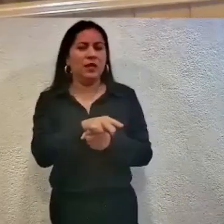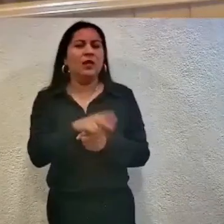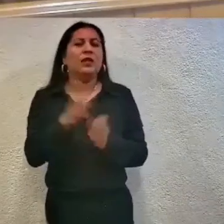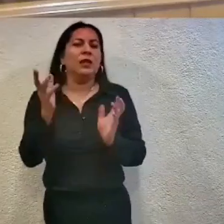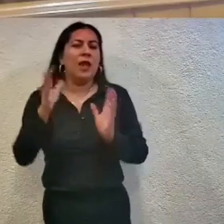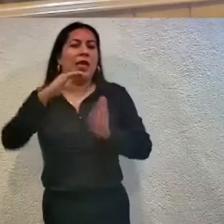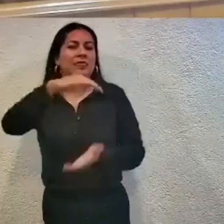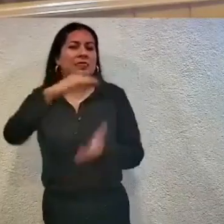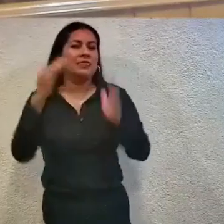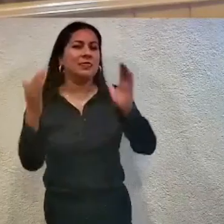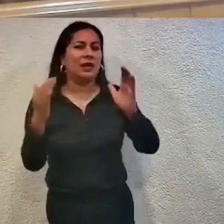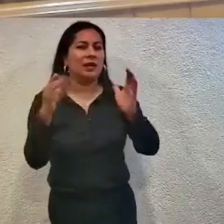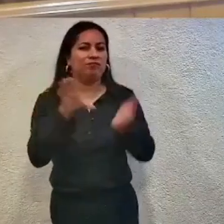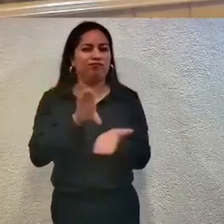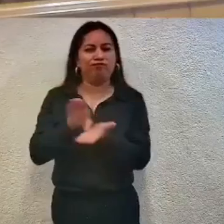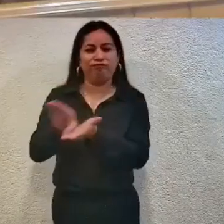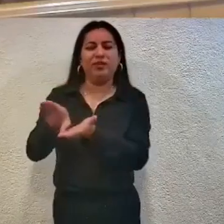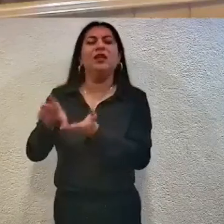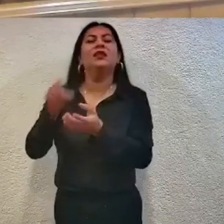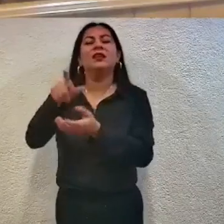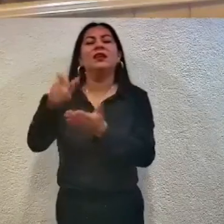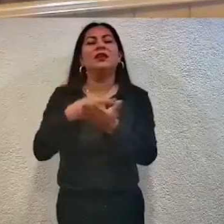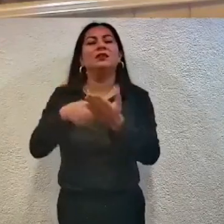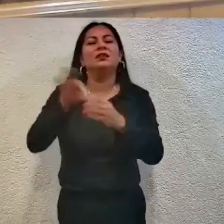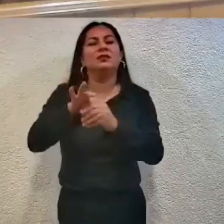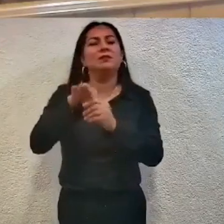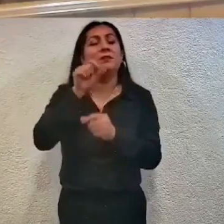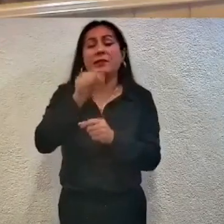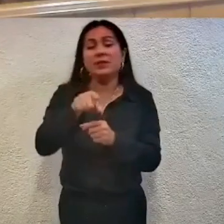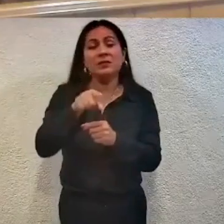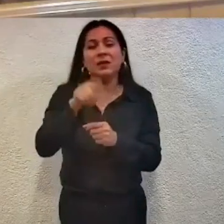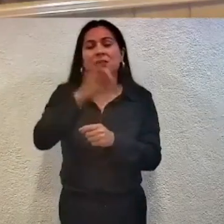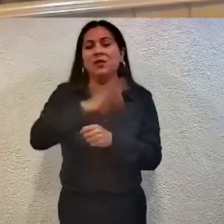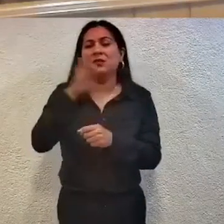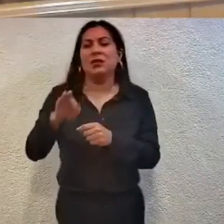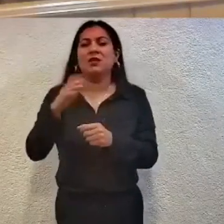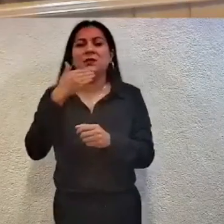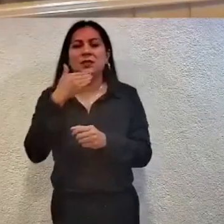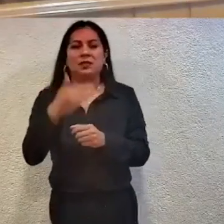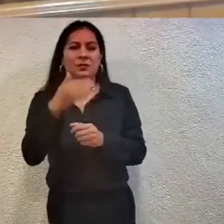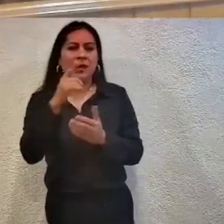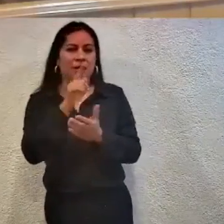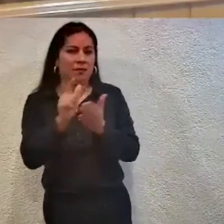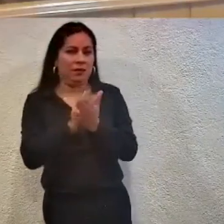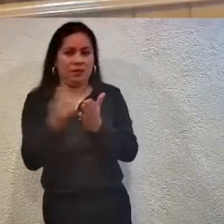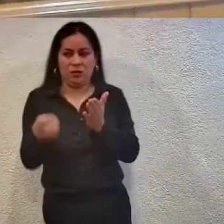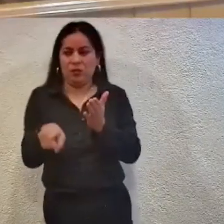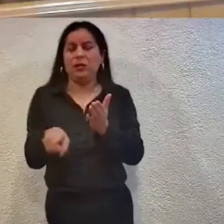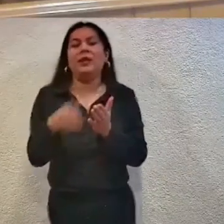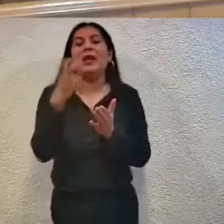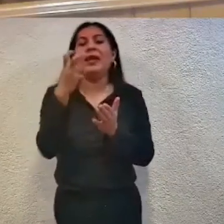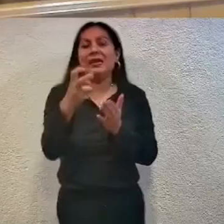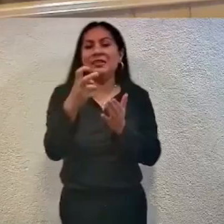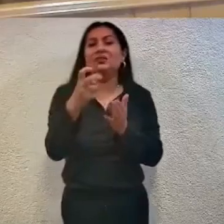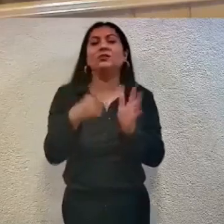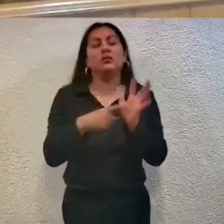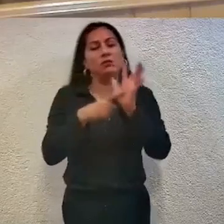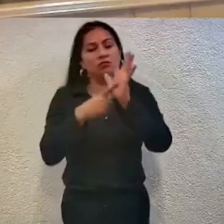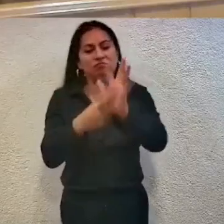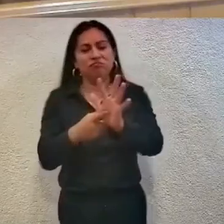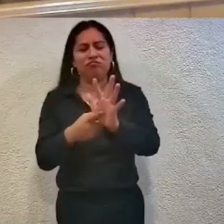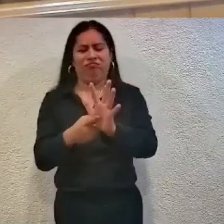en las que si bien se pudo deducir la entrega de los paquetes electorales relativos a las mismas dentro de los plazos legales